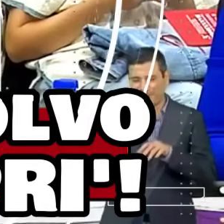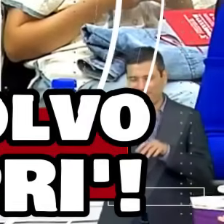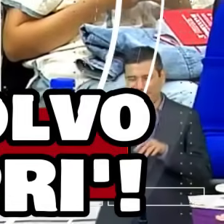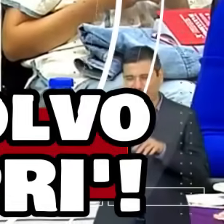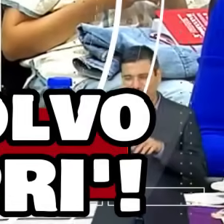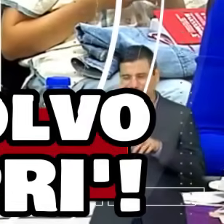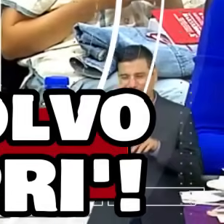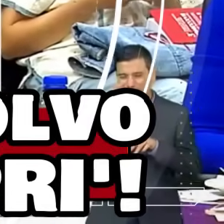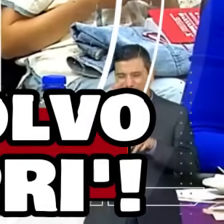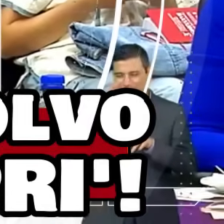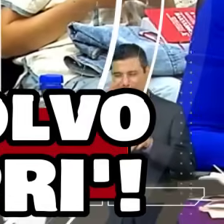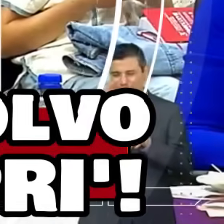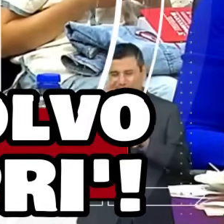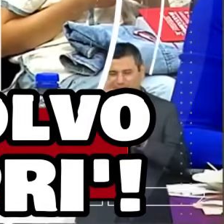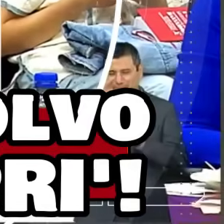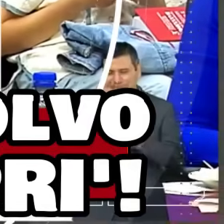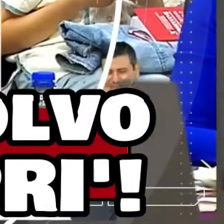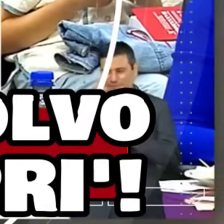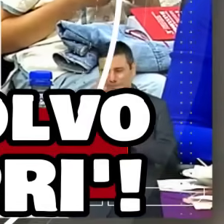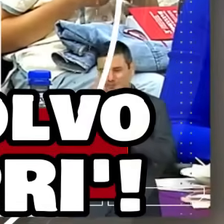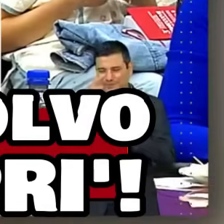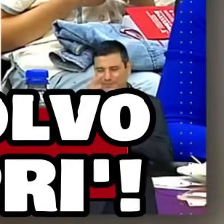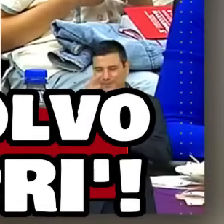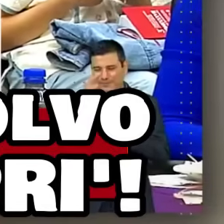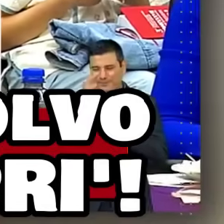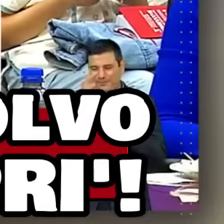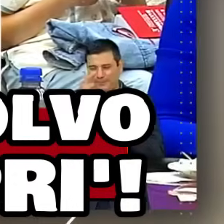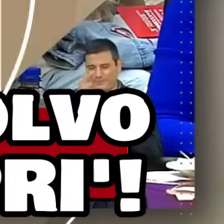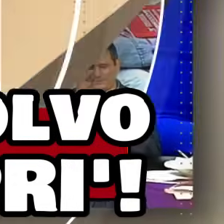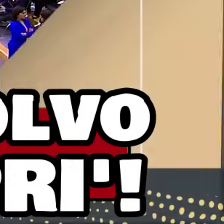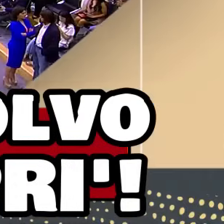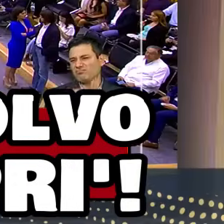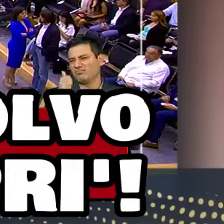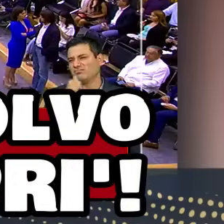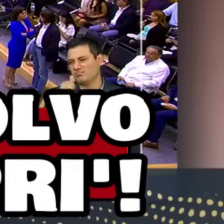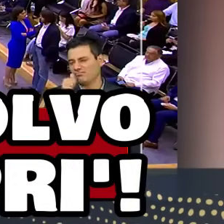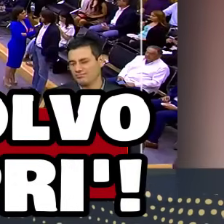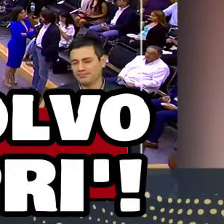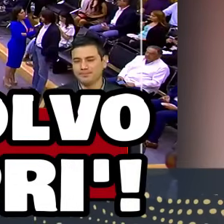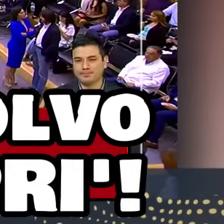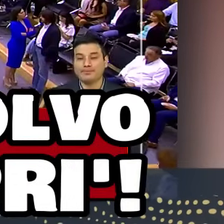de los programas sociales, como le manda su padrote Claudio X. González.